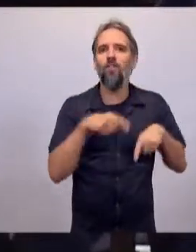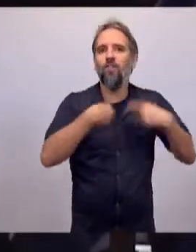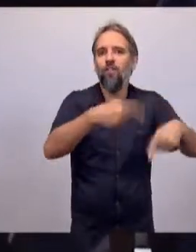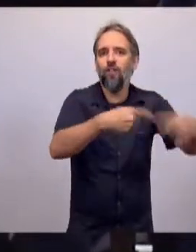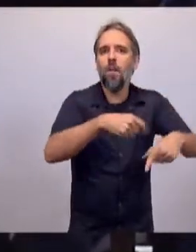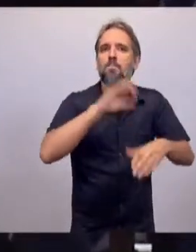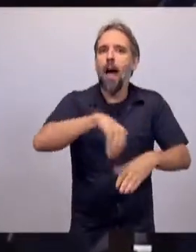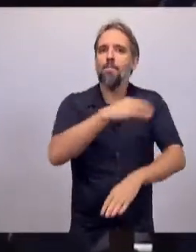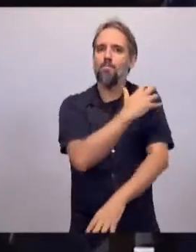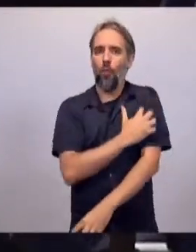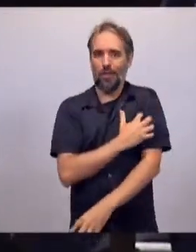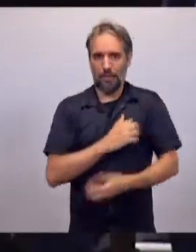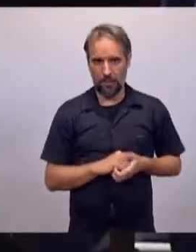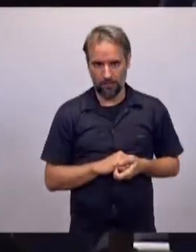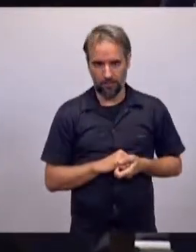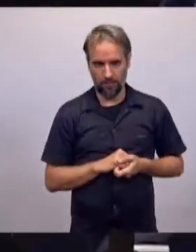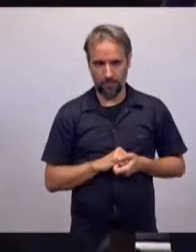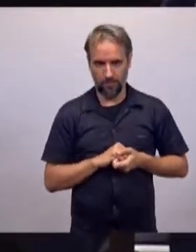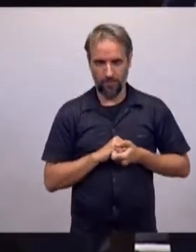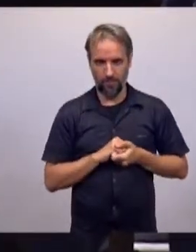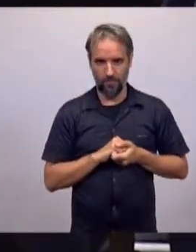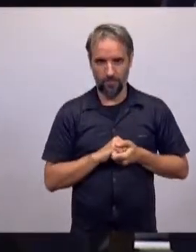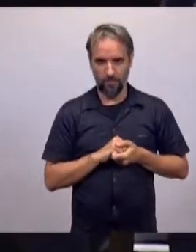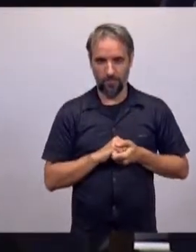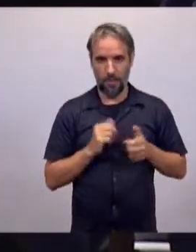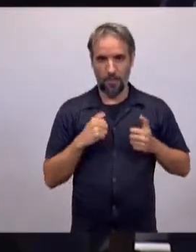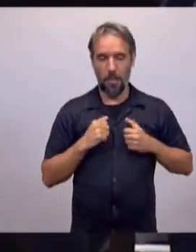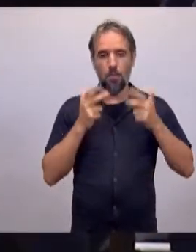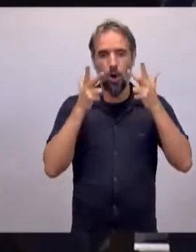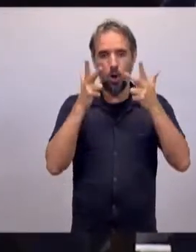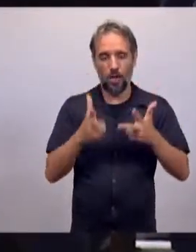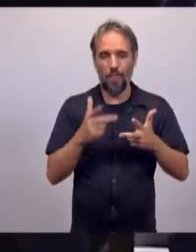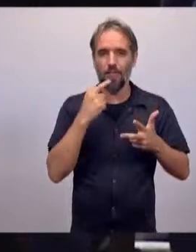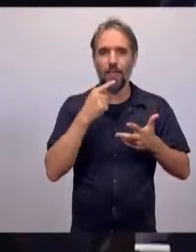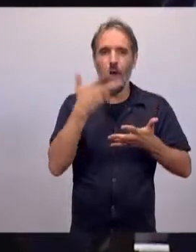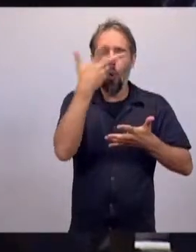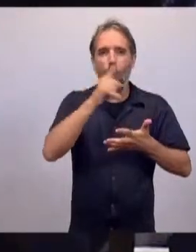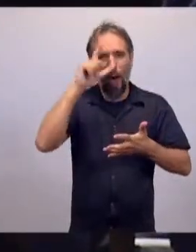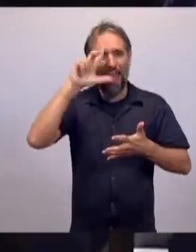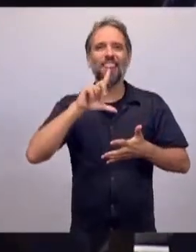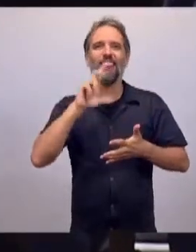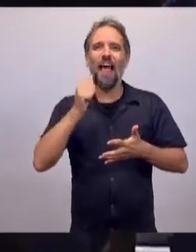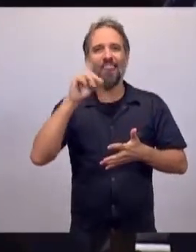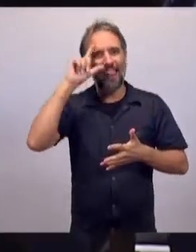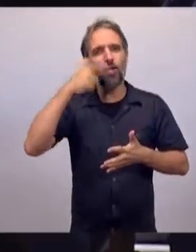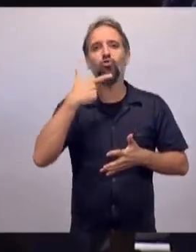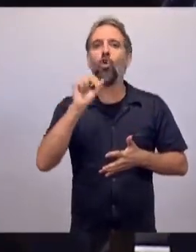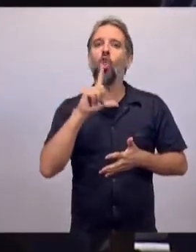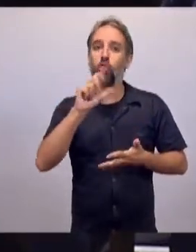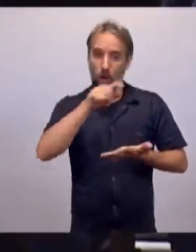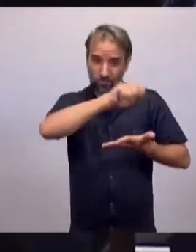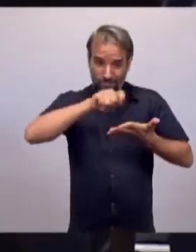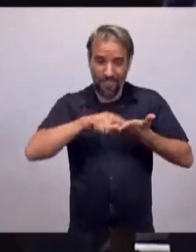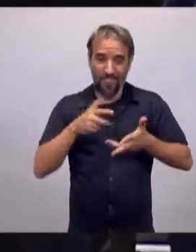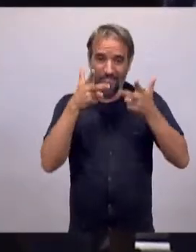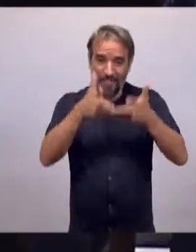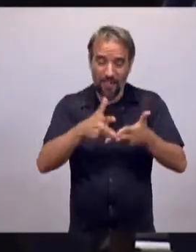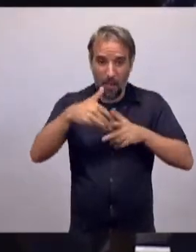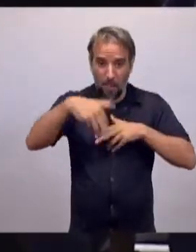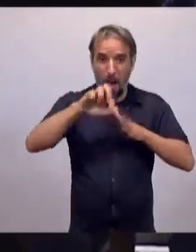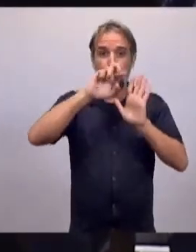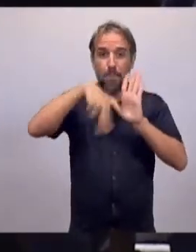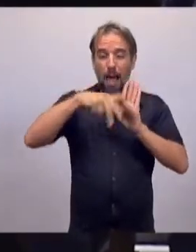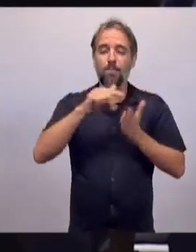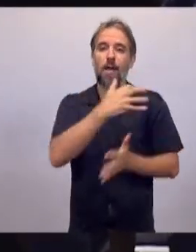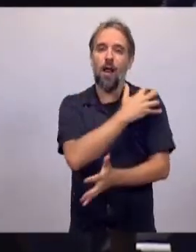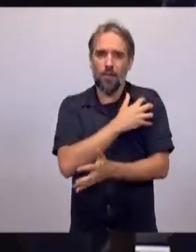más pobreza. Como dice el gran Jesús Huerta de Soto, los planes contra la pobreza